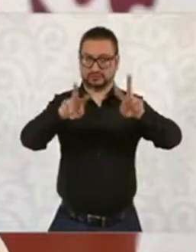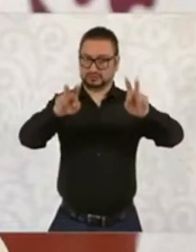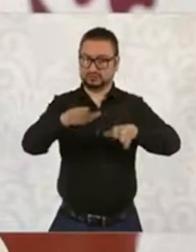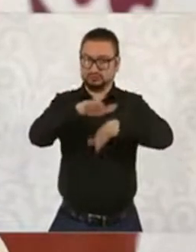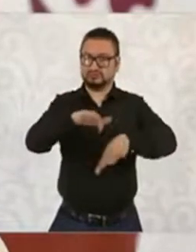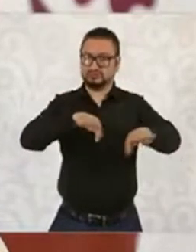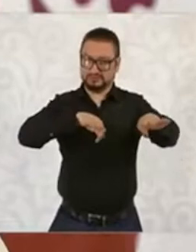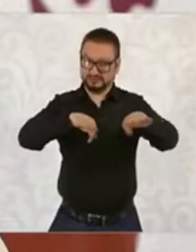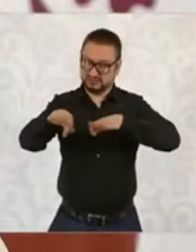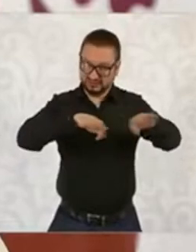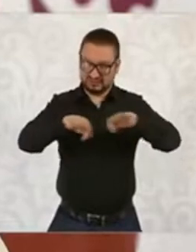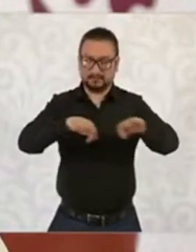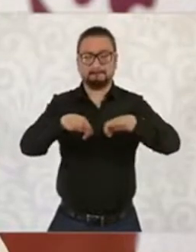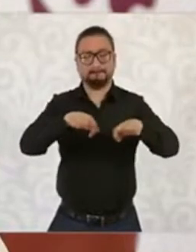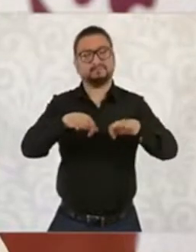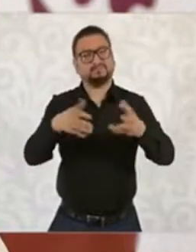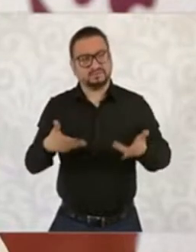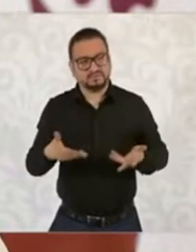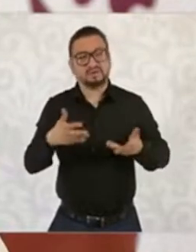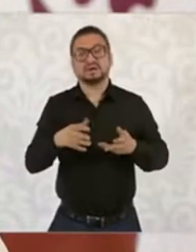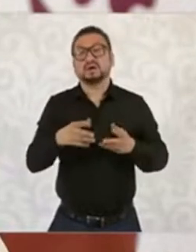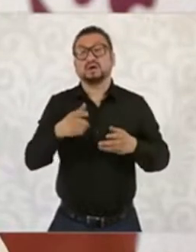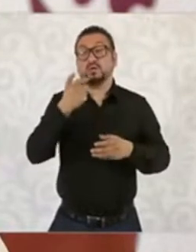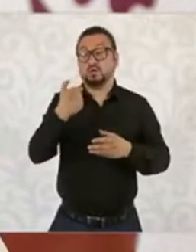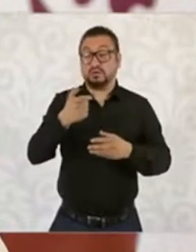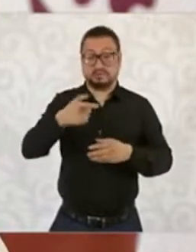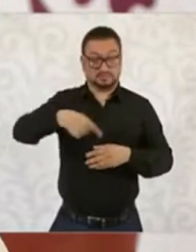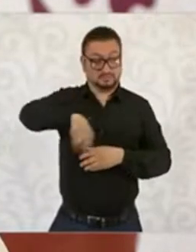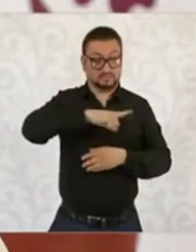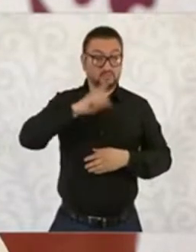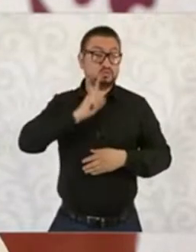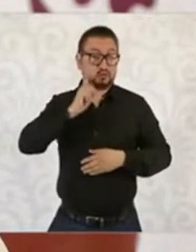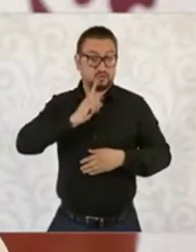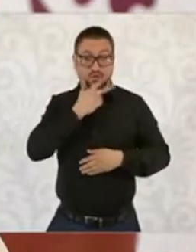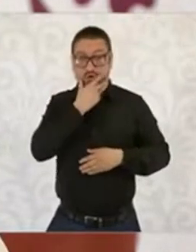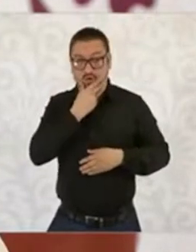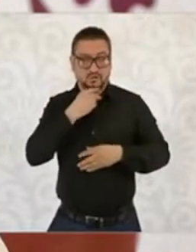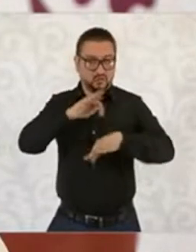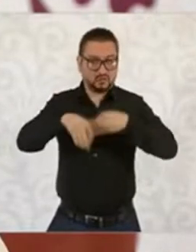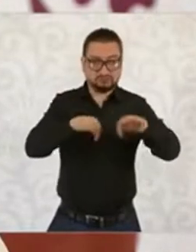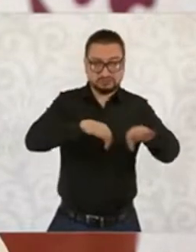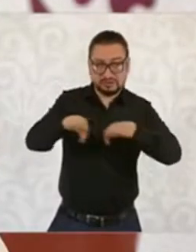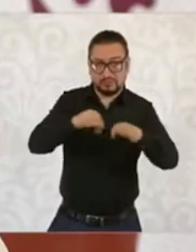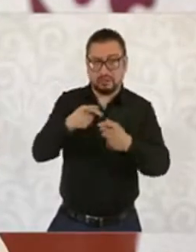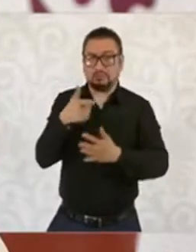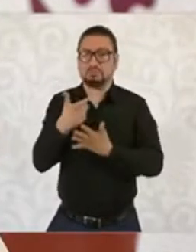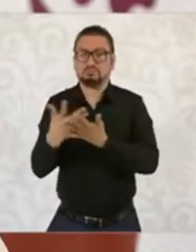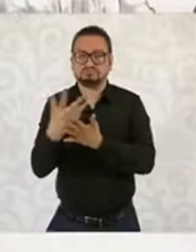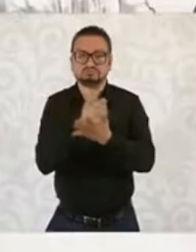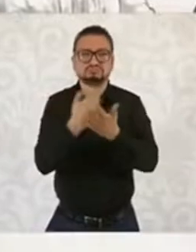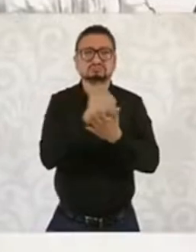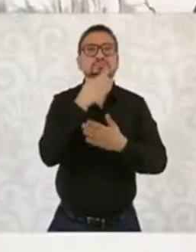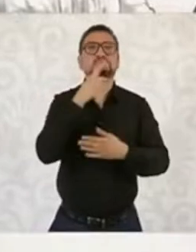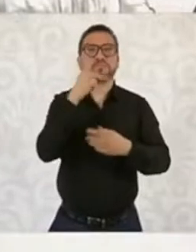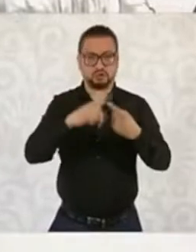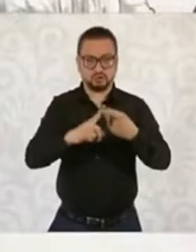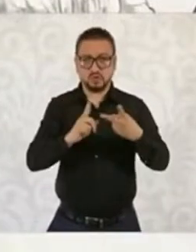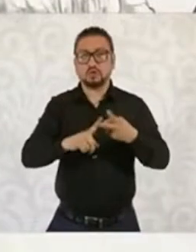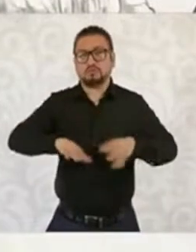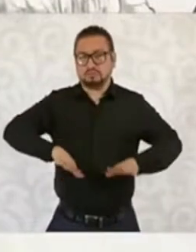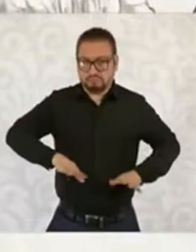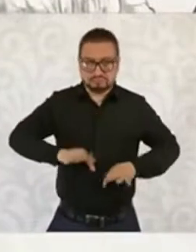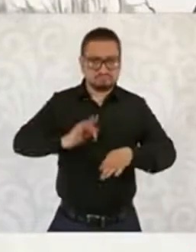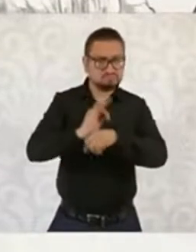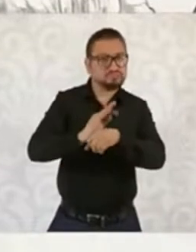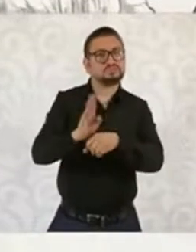laboral, en la mejora de los ingresos de las y los trabajadores, también en las condiciones laborales,